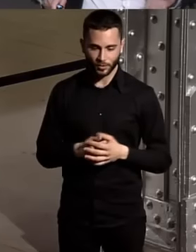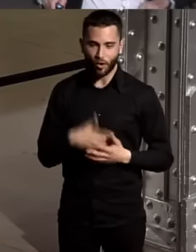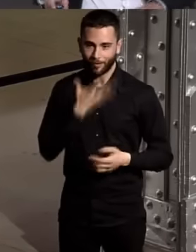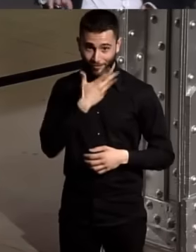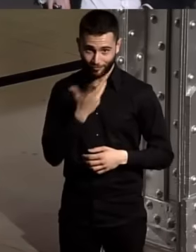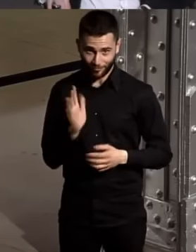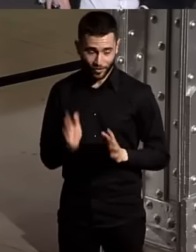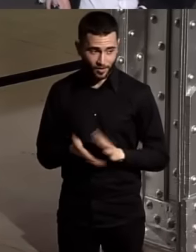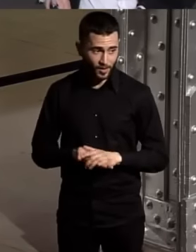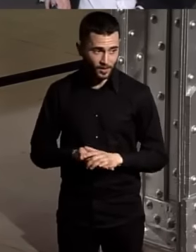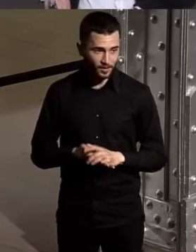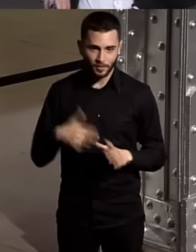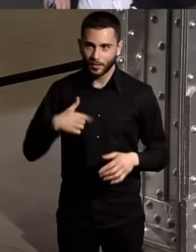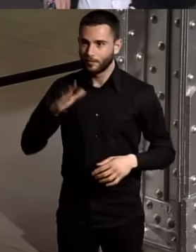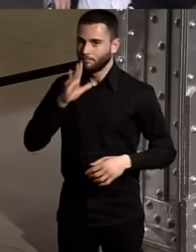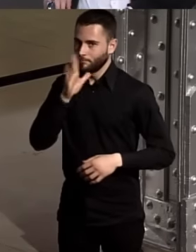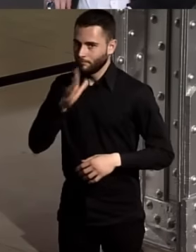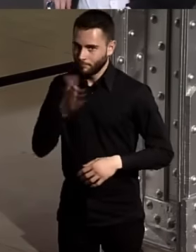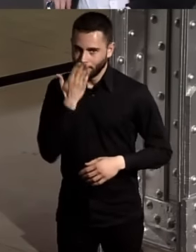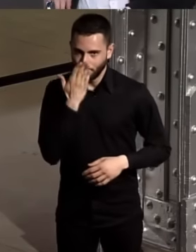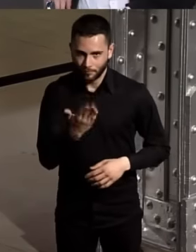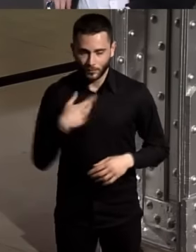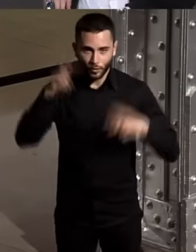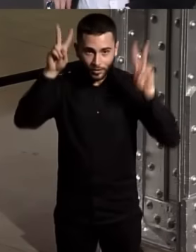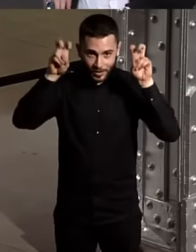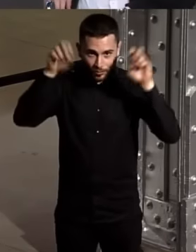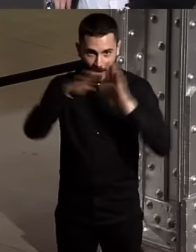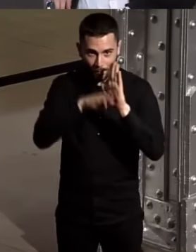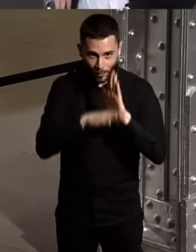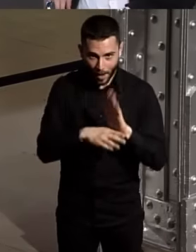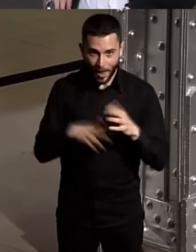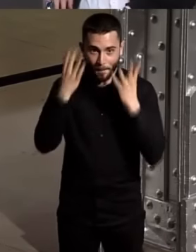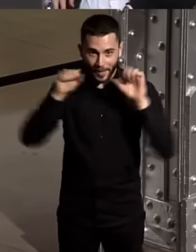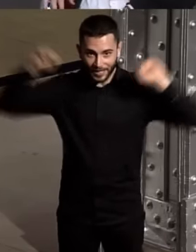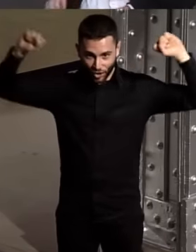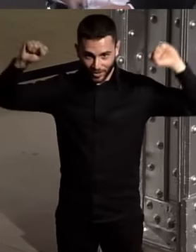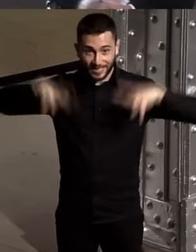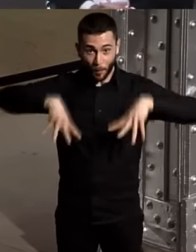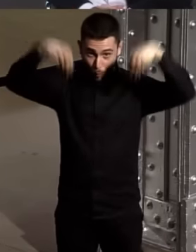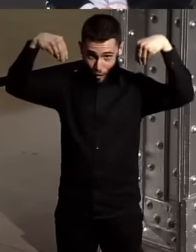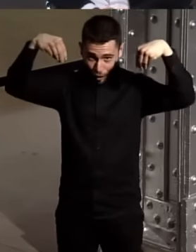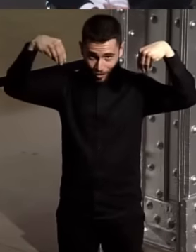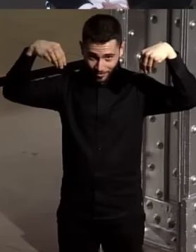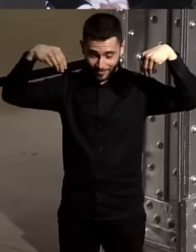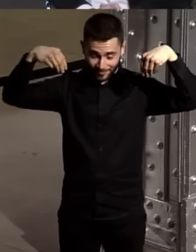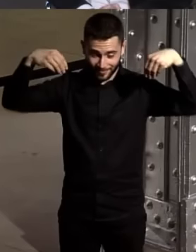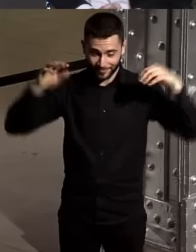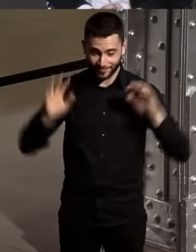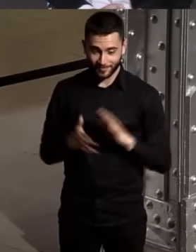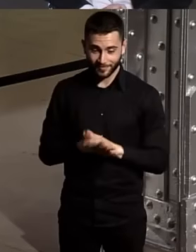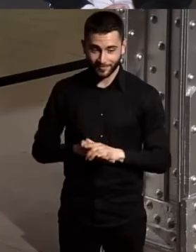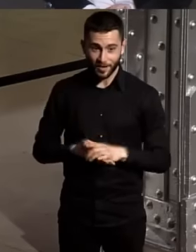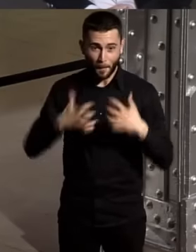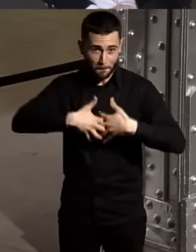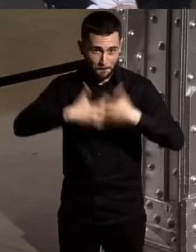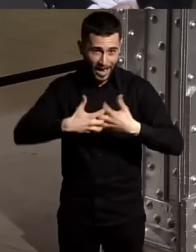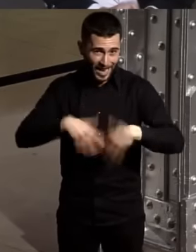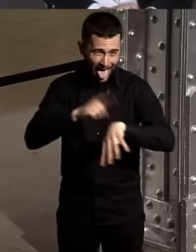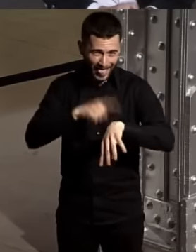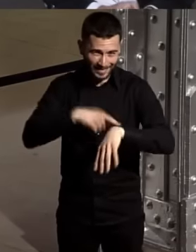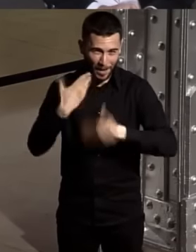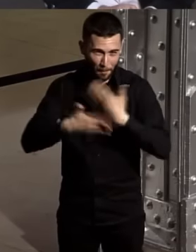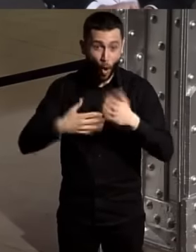experencia fue fue alucinante y de verdad yo quería titular el programa bisontes en Burgos al final creo que le van a titular la máquina del tiempo en